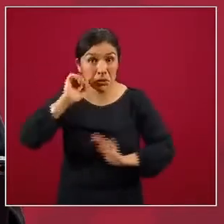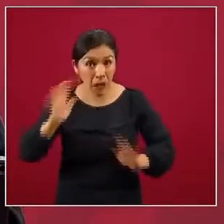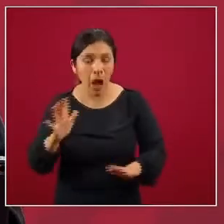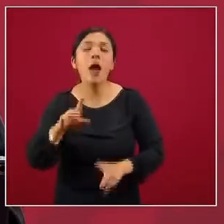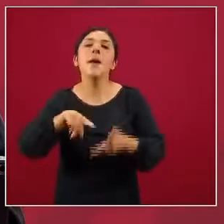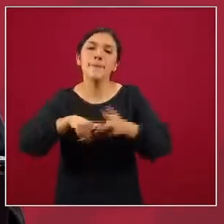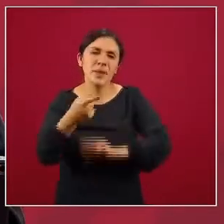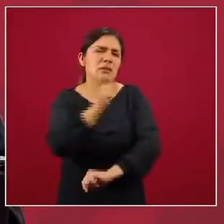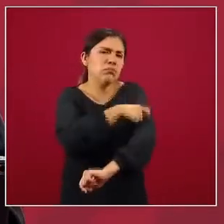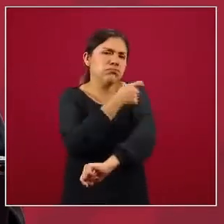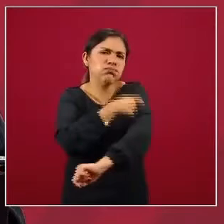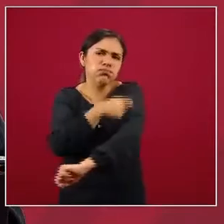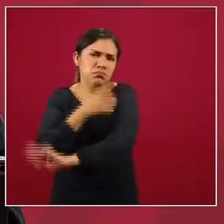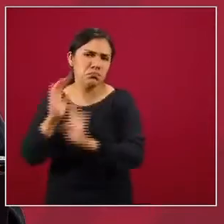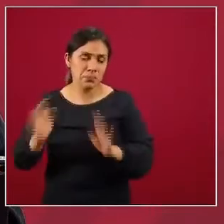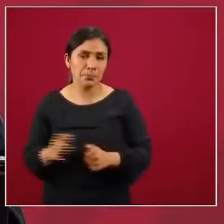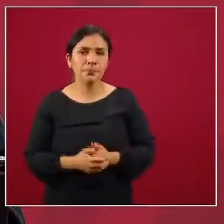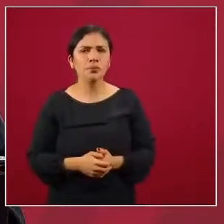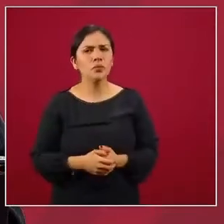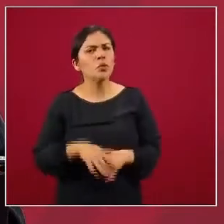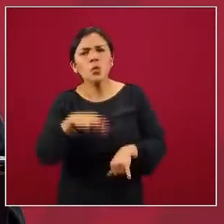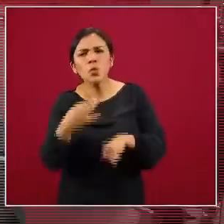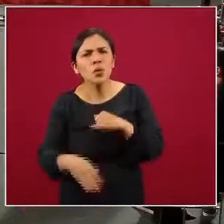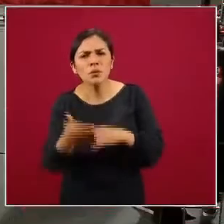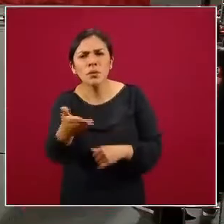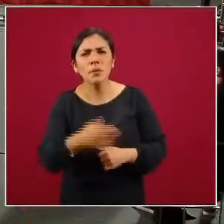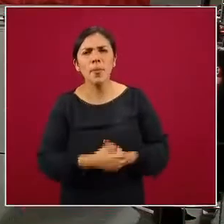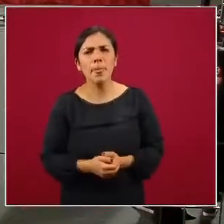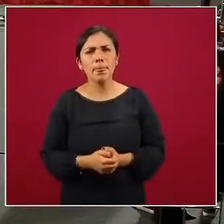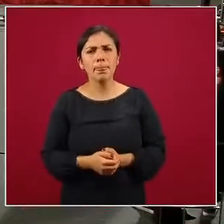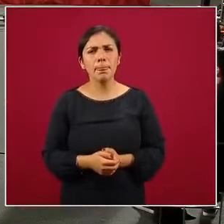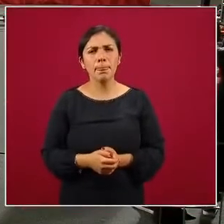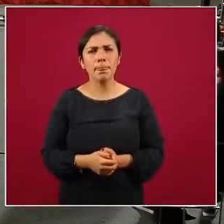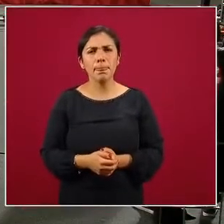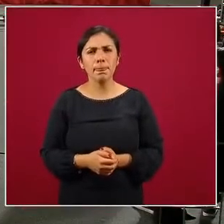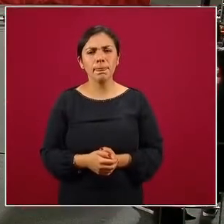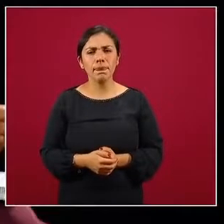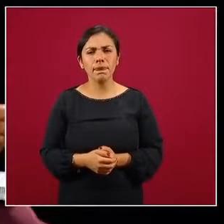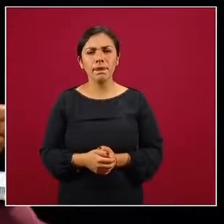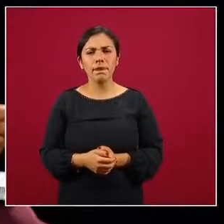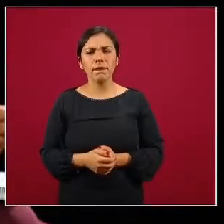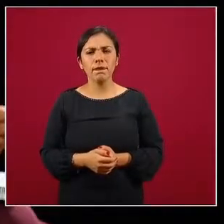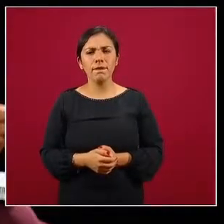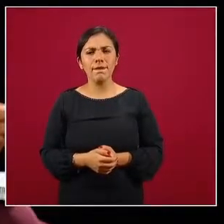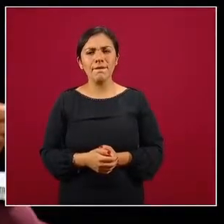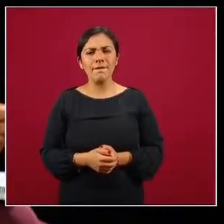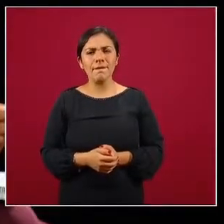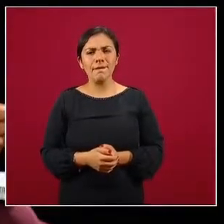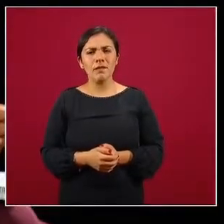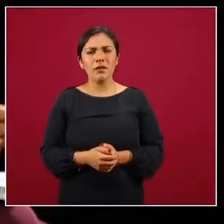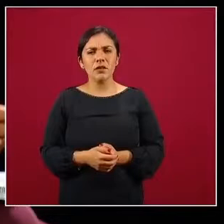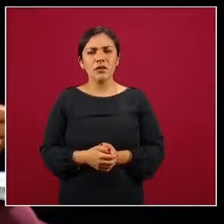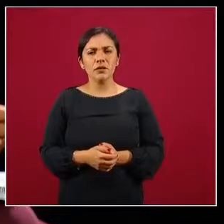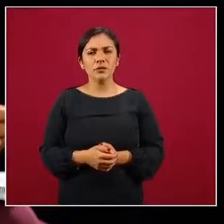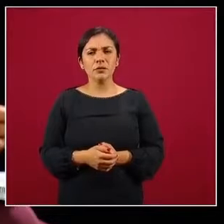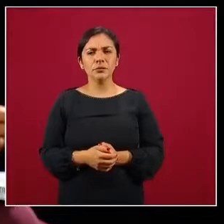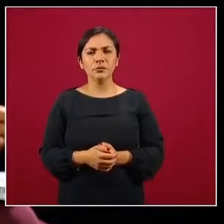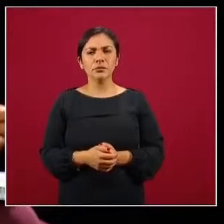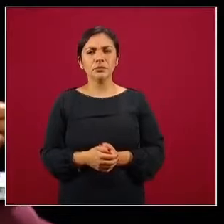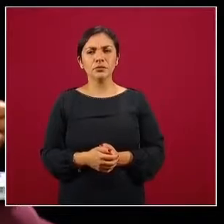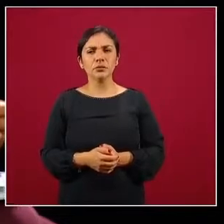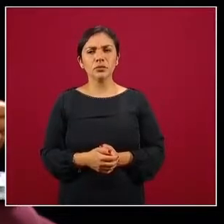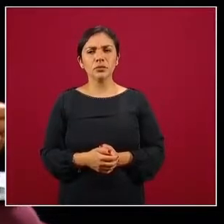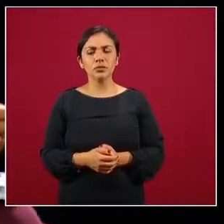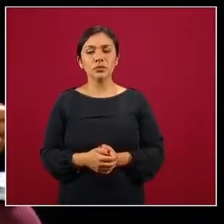empieza a utilizar. Y la última. Esta parte justamente del acceso que nos decía el exrector de la UNAM de